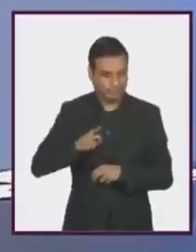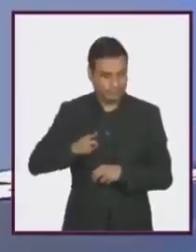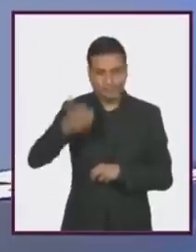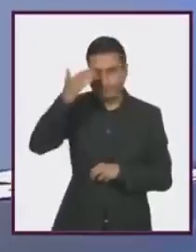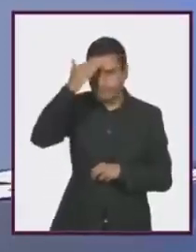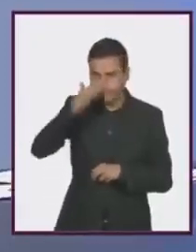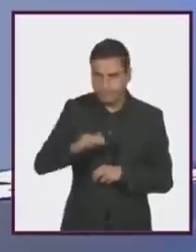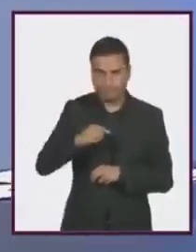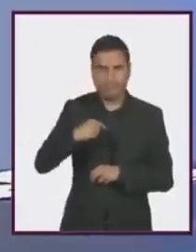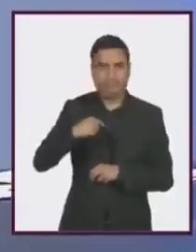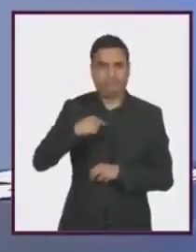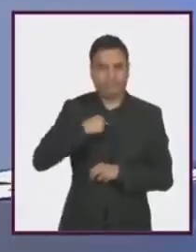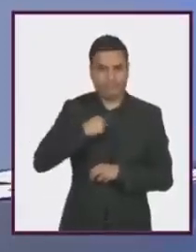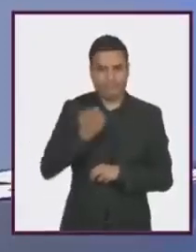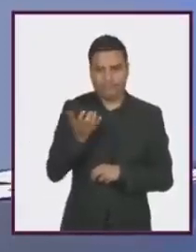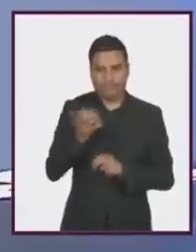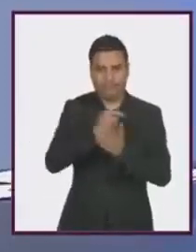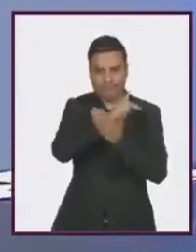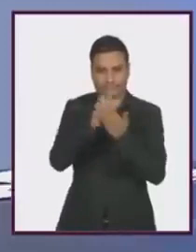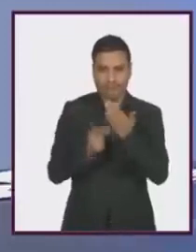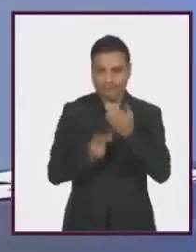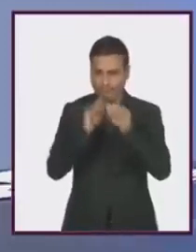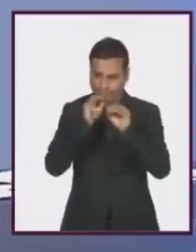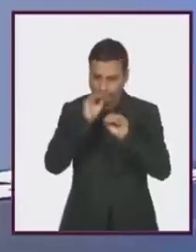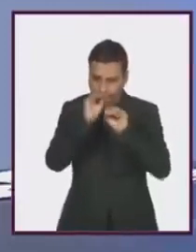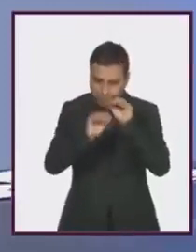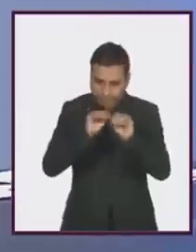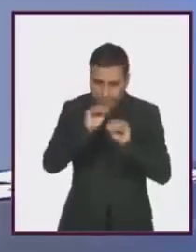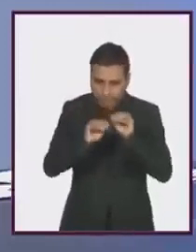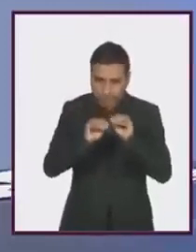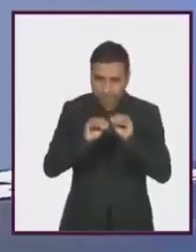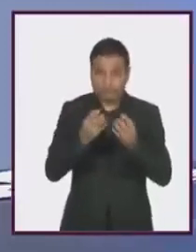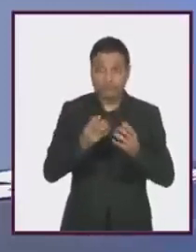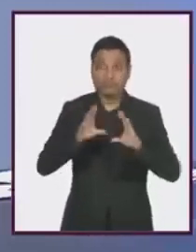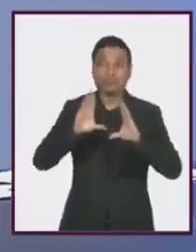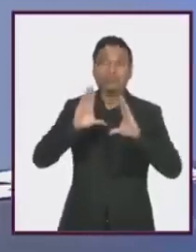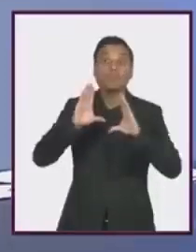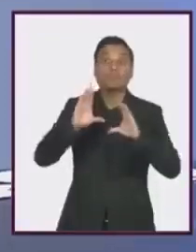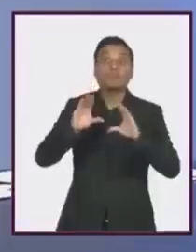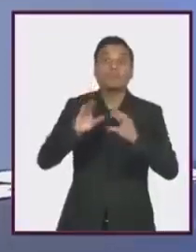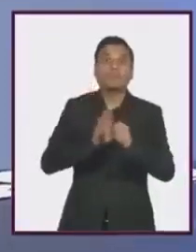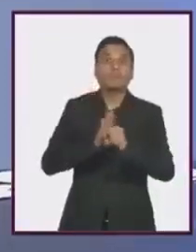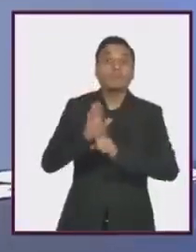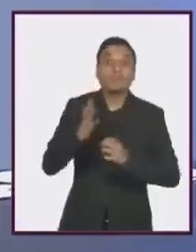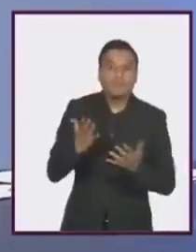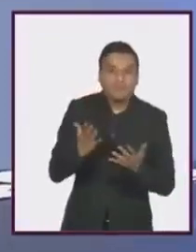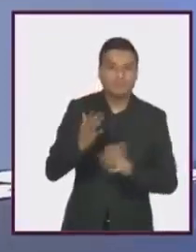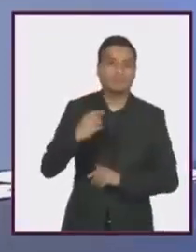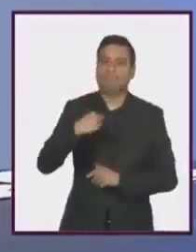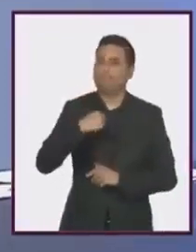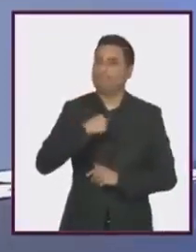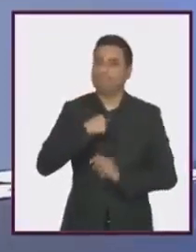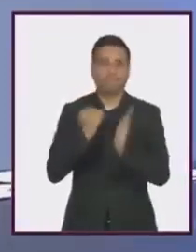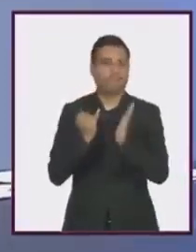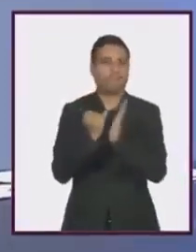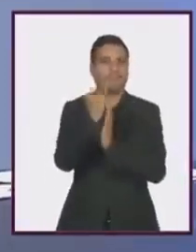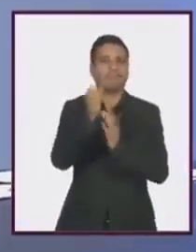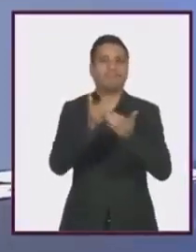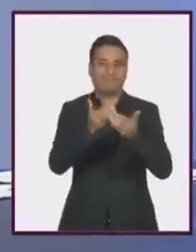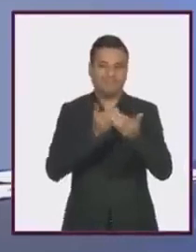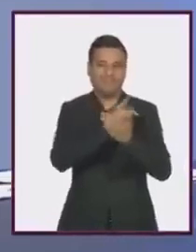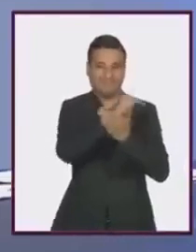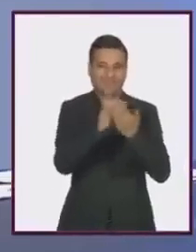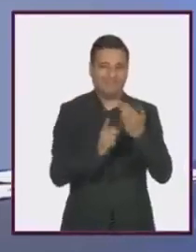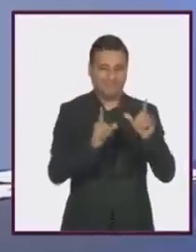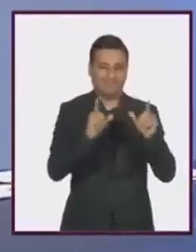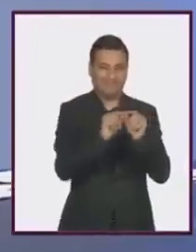curriculares, porque ellos tendrán la decisión acerca de qué enseñar con base en los programas sintéticos, recordando